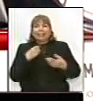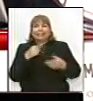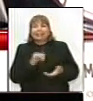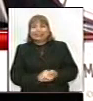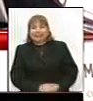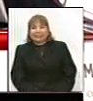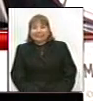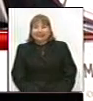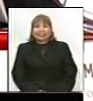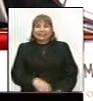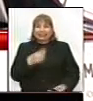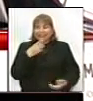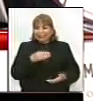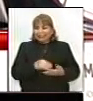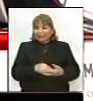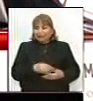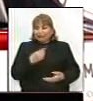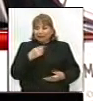esto